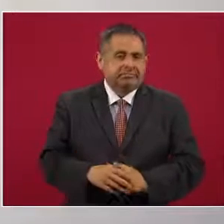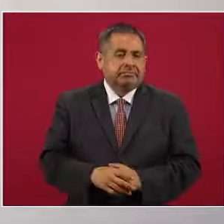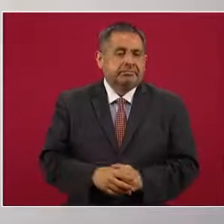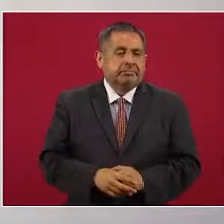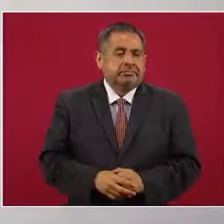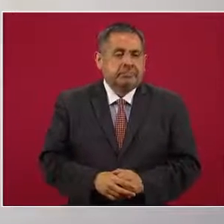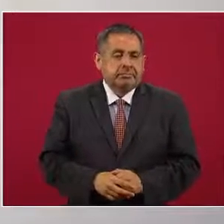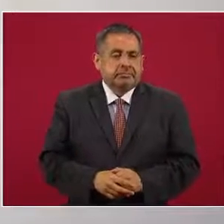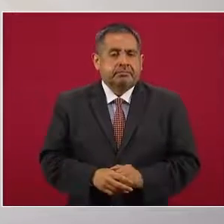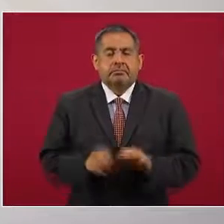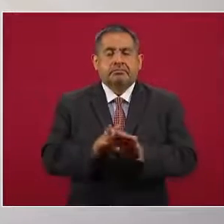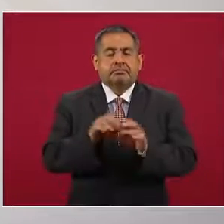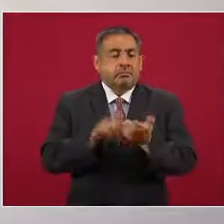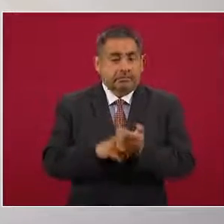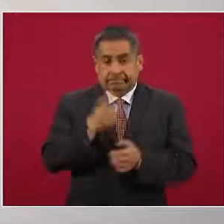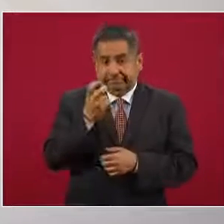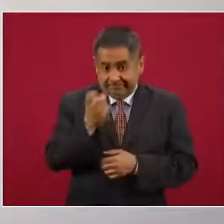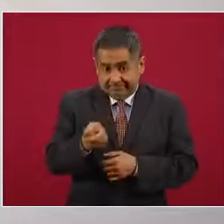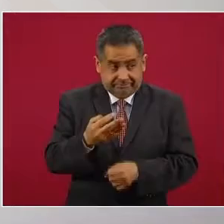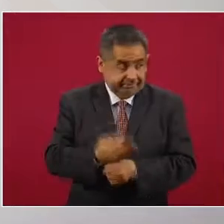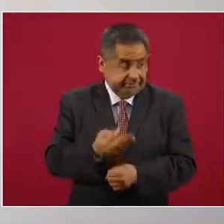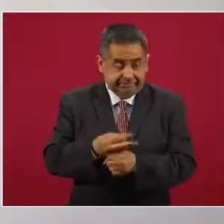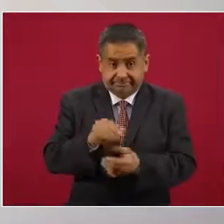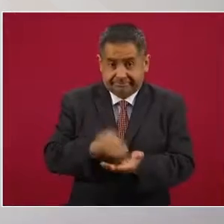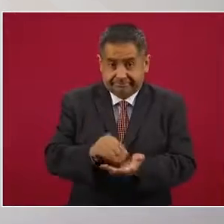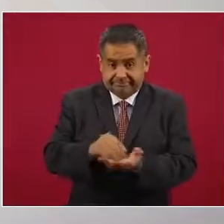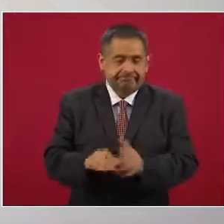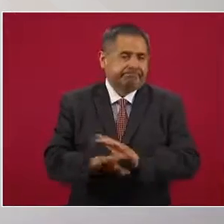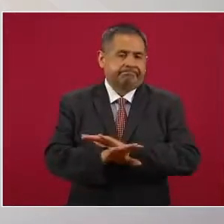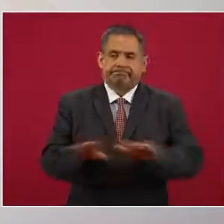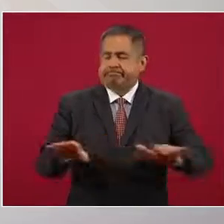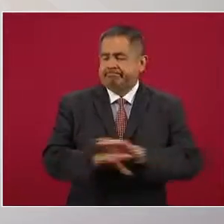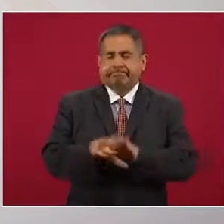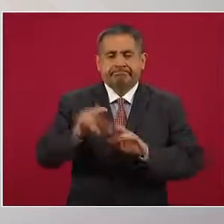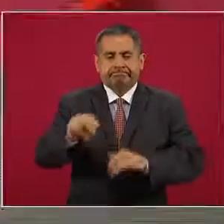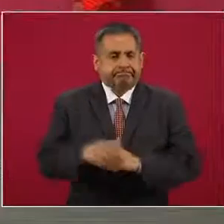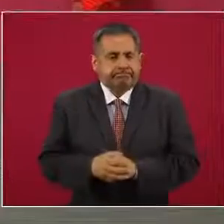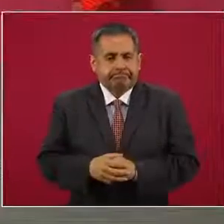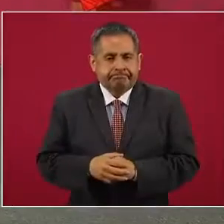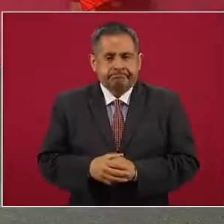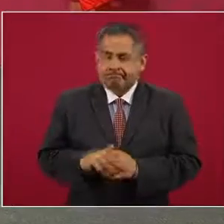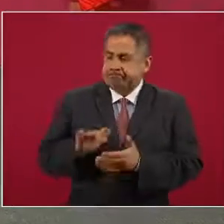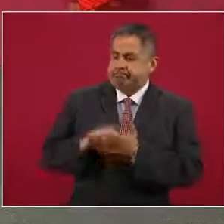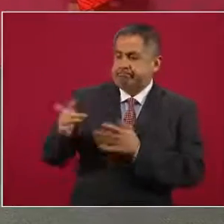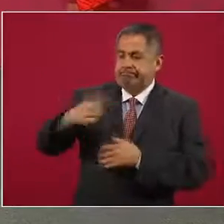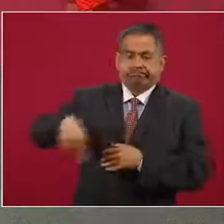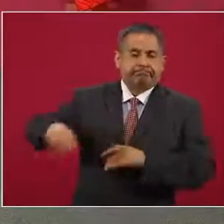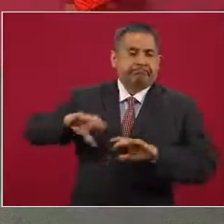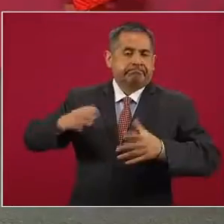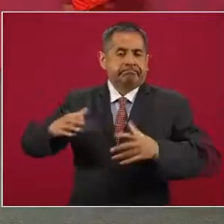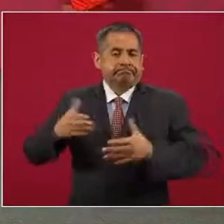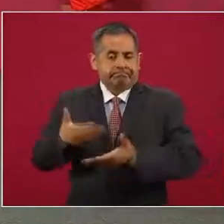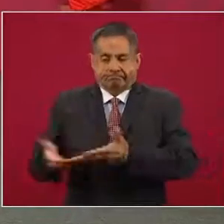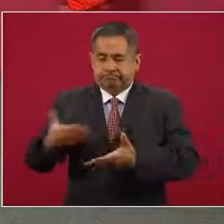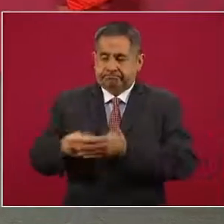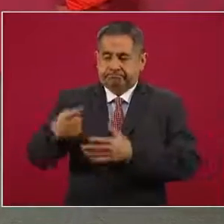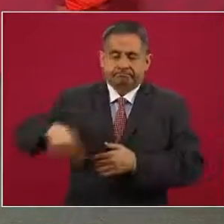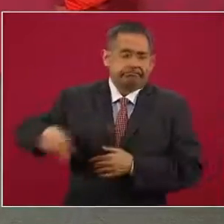Entonces ya no es así, ya no hay partidas de moches. Yo agradezco mucho a los legisladores